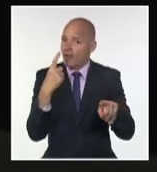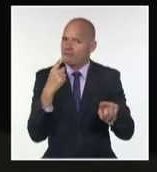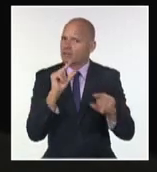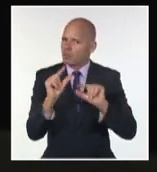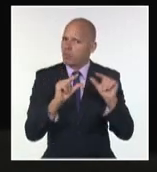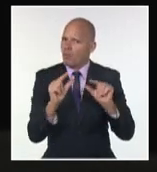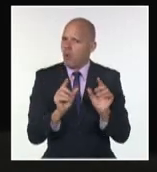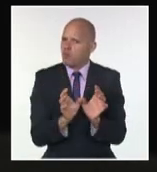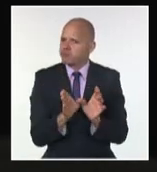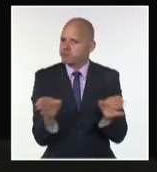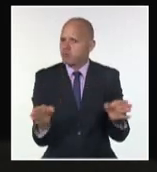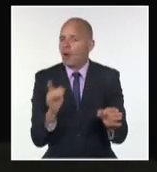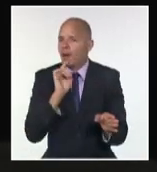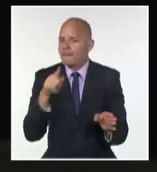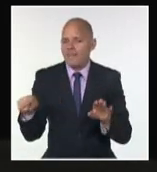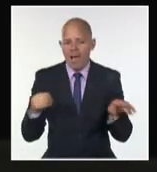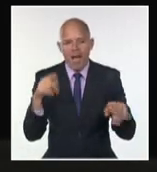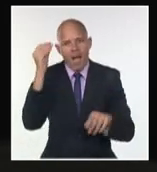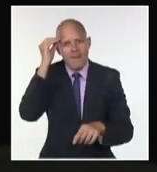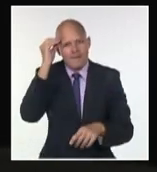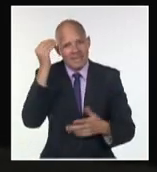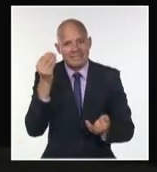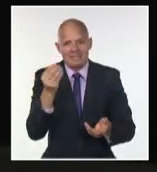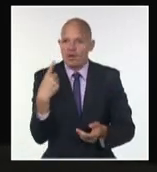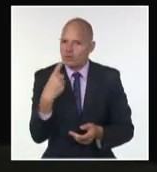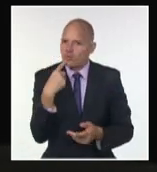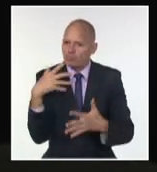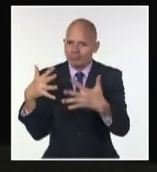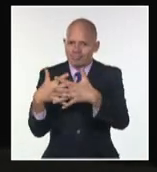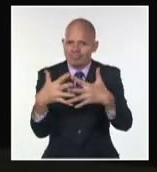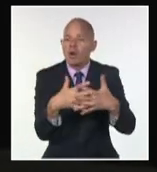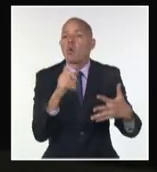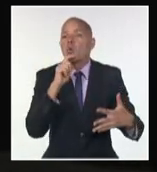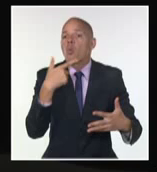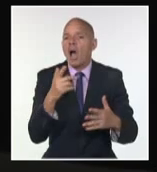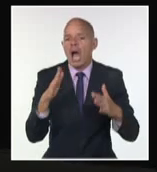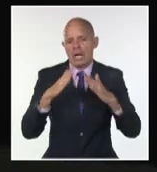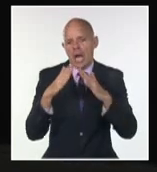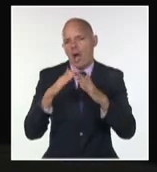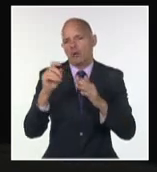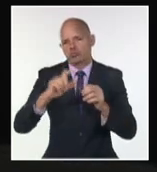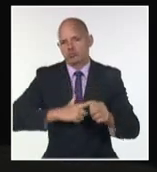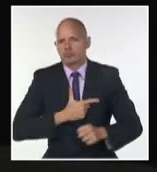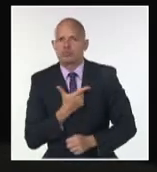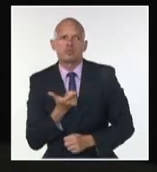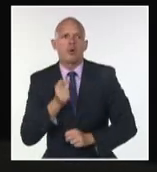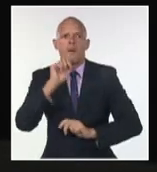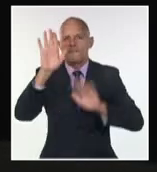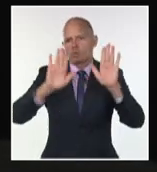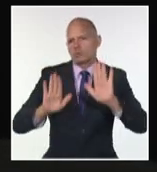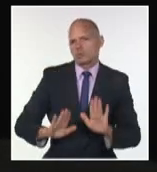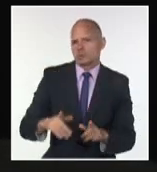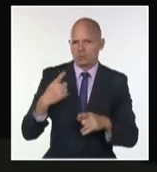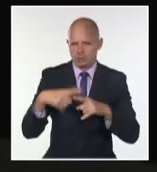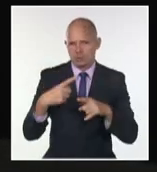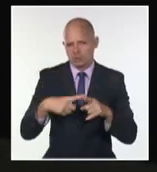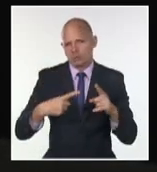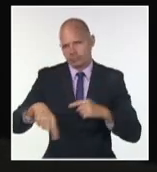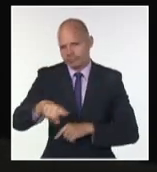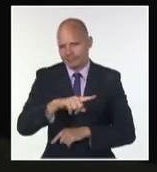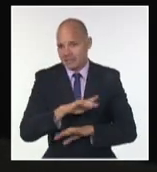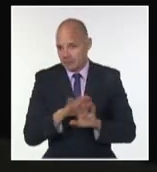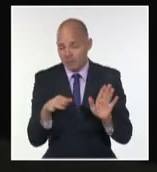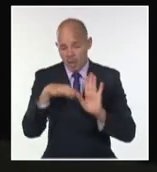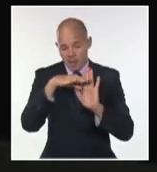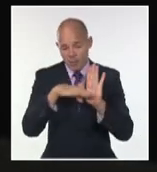y llevar mucho más allá, hacia los barrios, hacia las casas de cultura, hacia los museos, este tipo de música de concierto. Por eso el programa un poco se